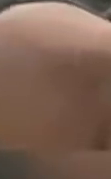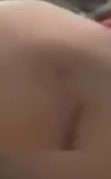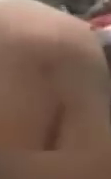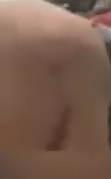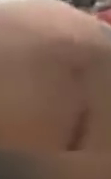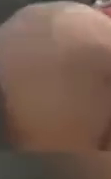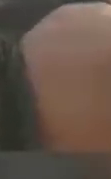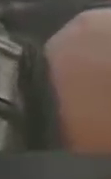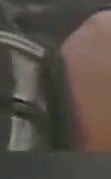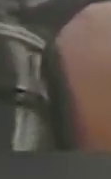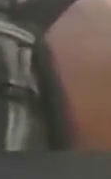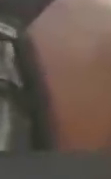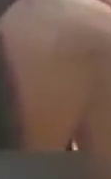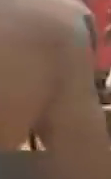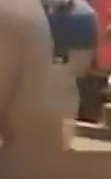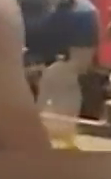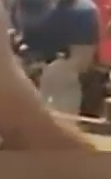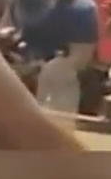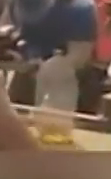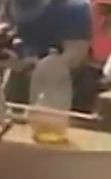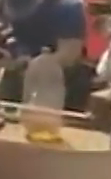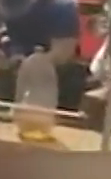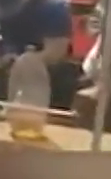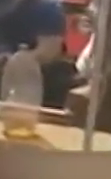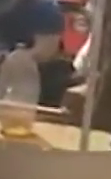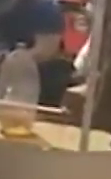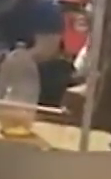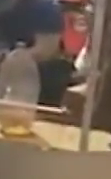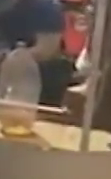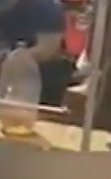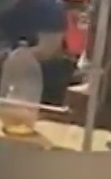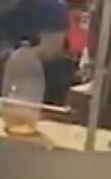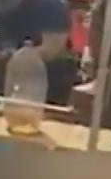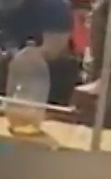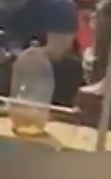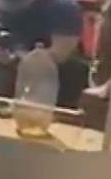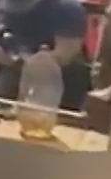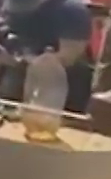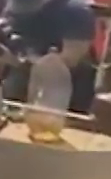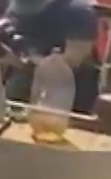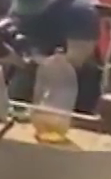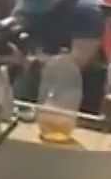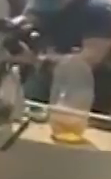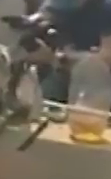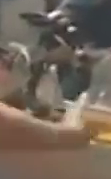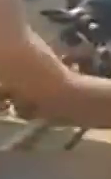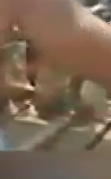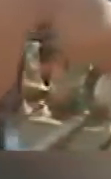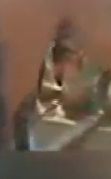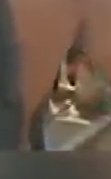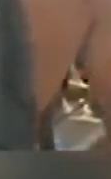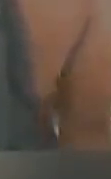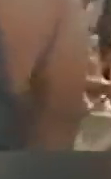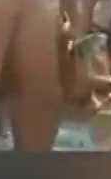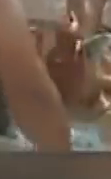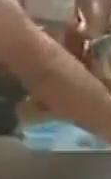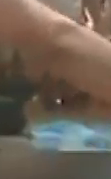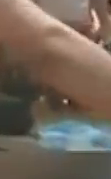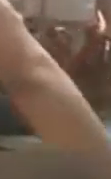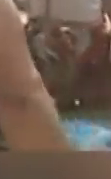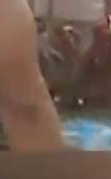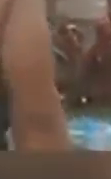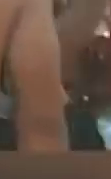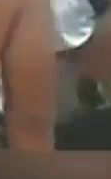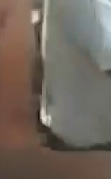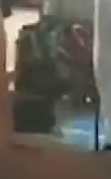agua con algunas cosas que se han podido comprar allí en las tiendas pero pues lo que ellos han dicho vamos a defender